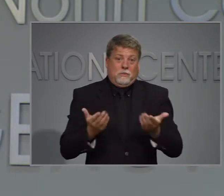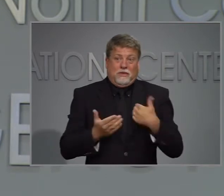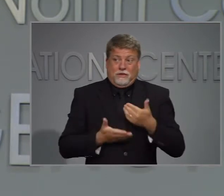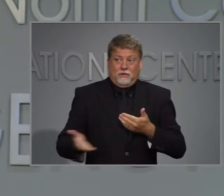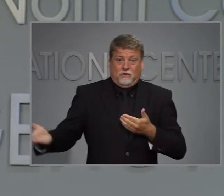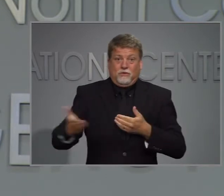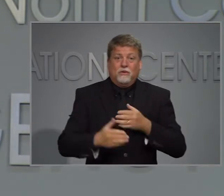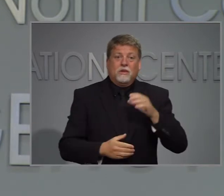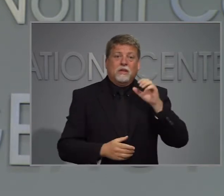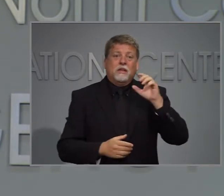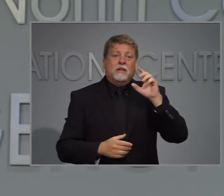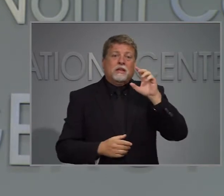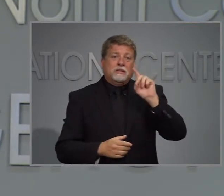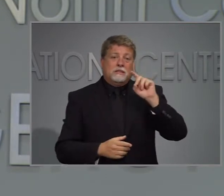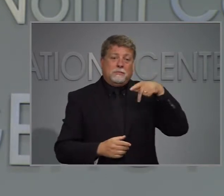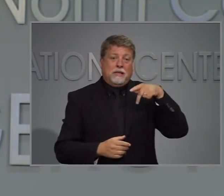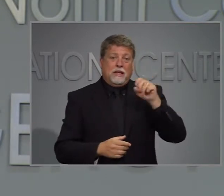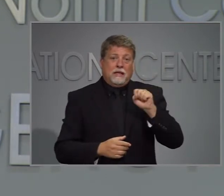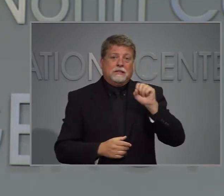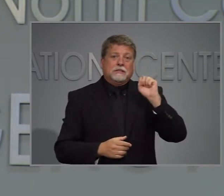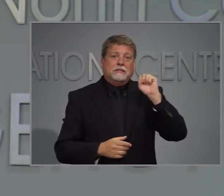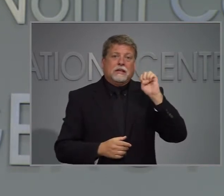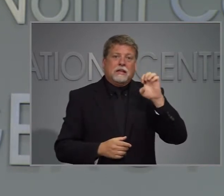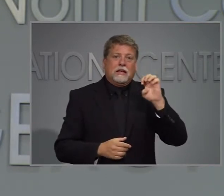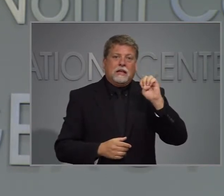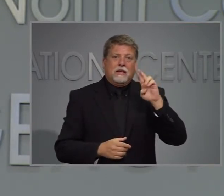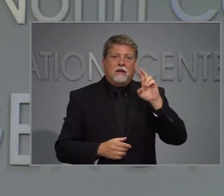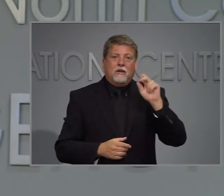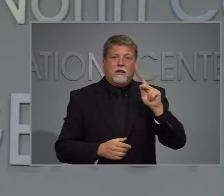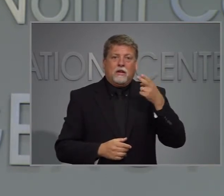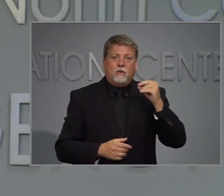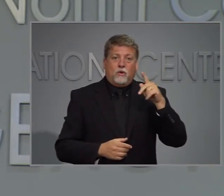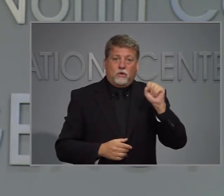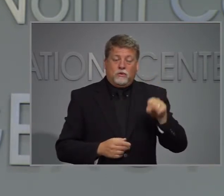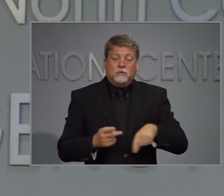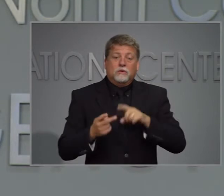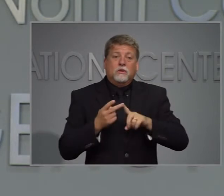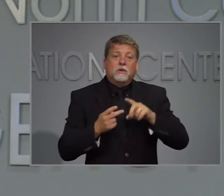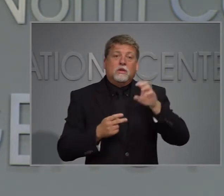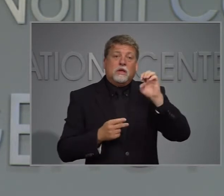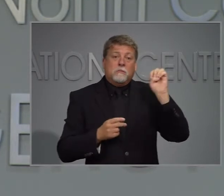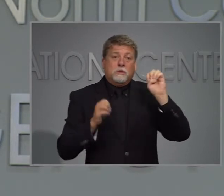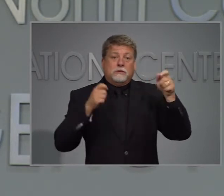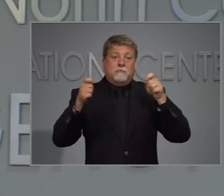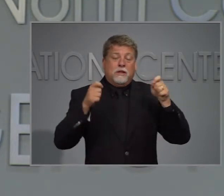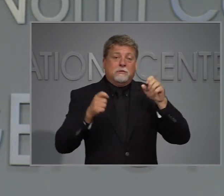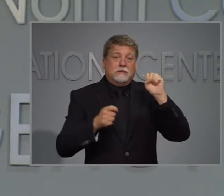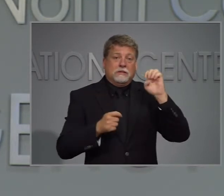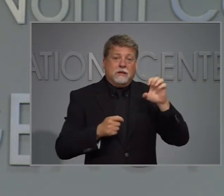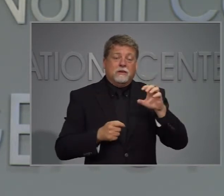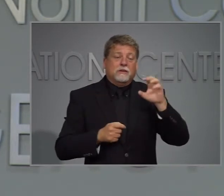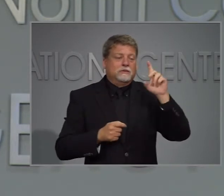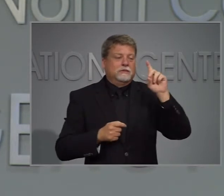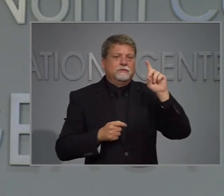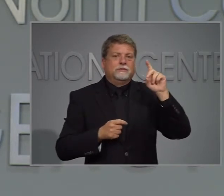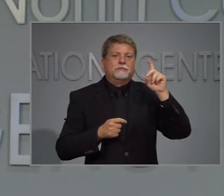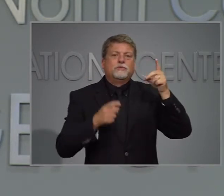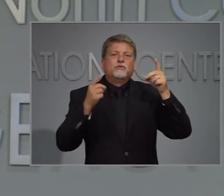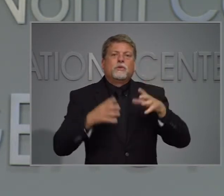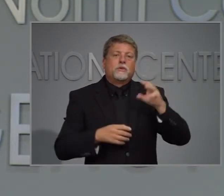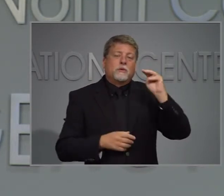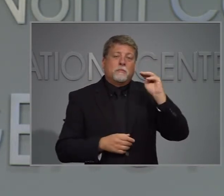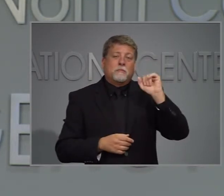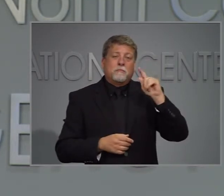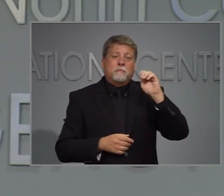estado de la patrulla de caminos, el coronel McNeil, y también al ingeniero en jefe